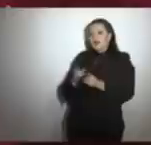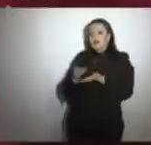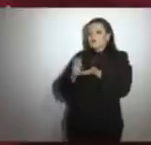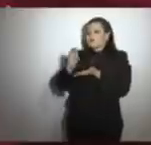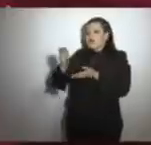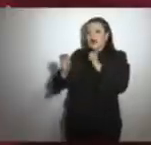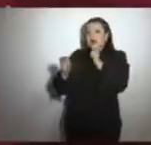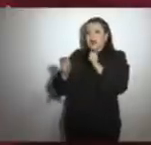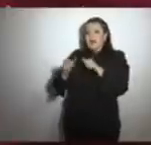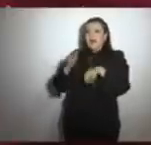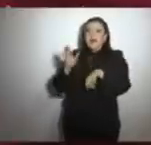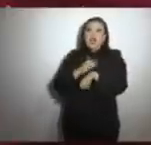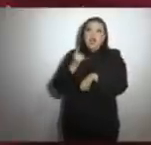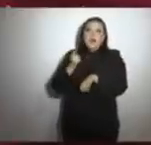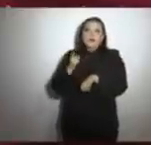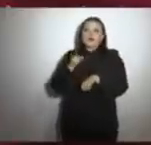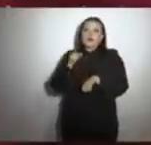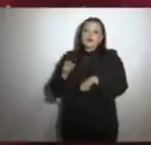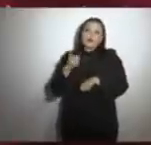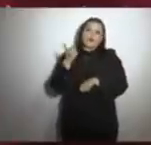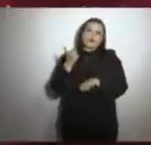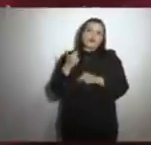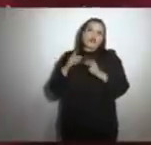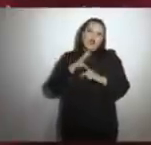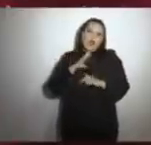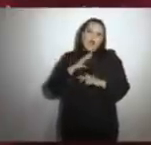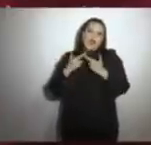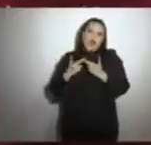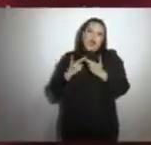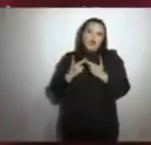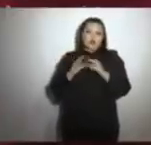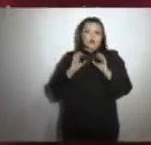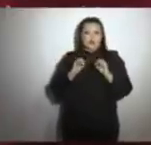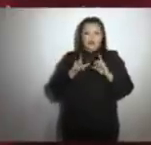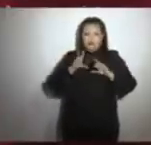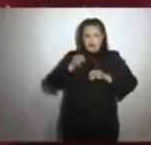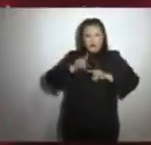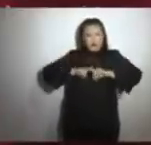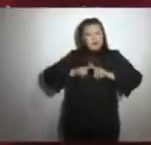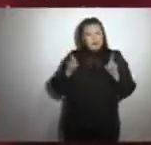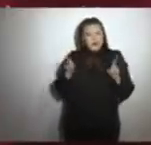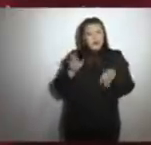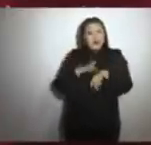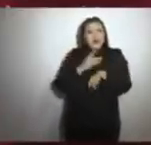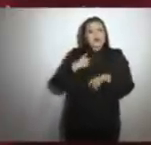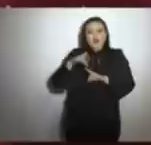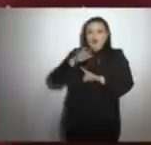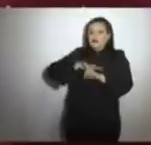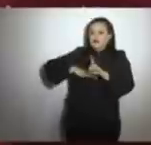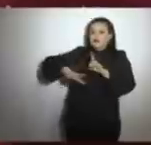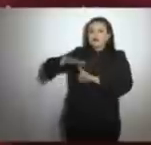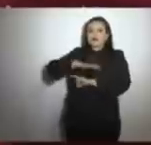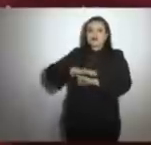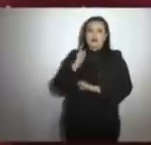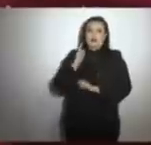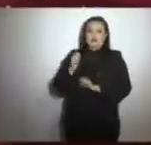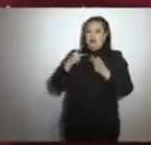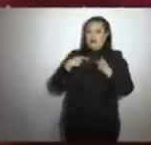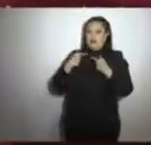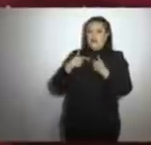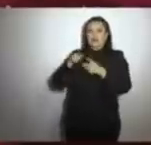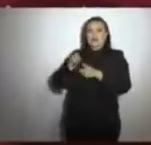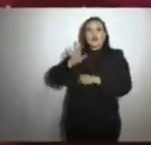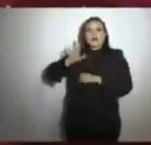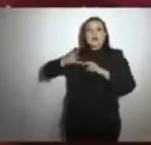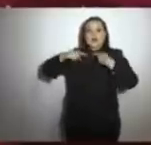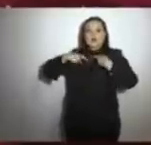porque tienes más recursos que otro, porque su condición en sí mismo los coloca en una vulnerabilidad, más allá